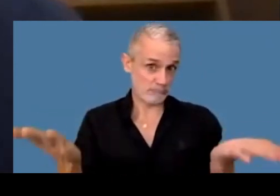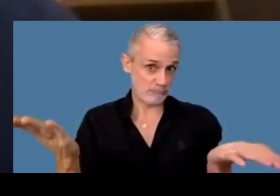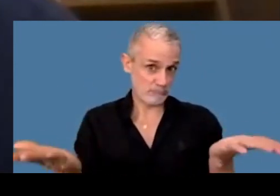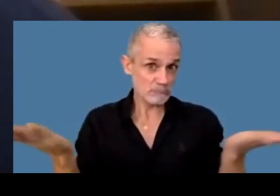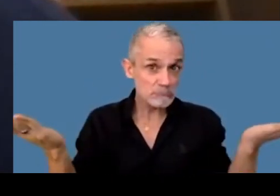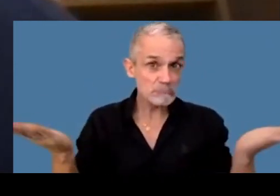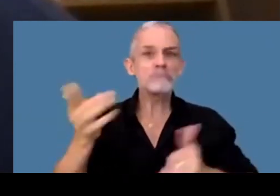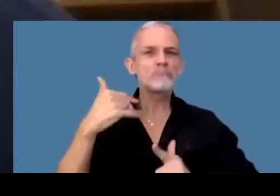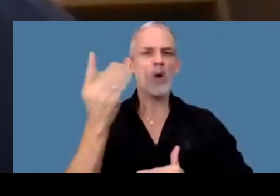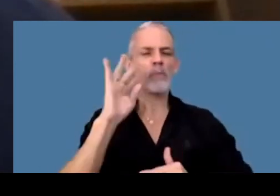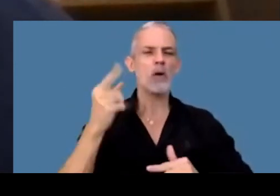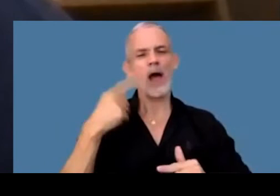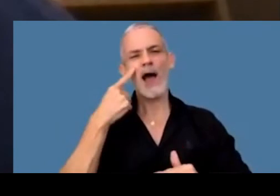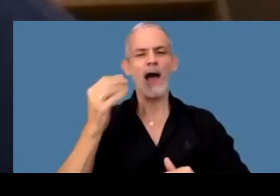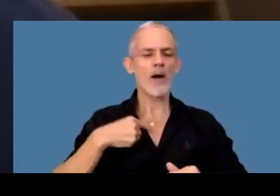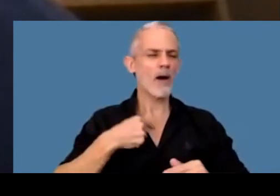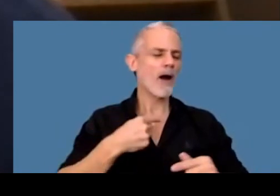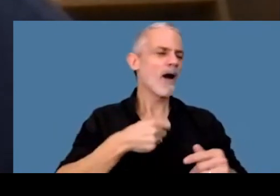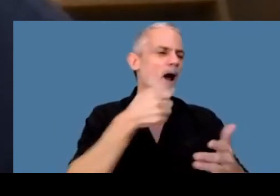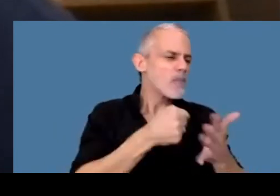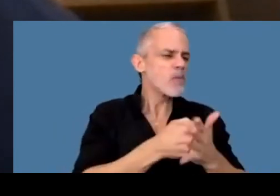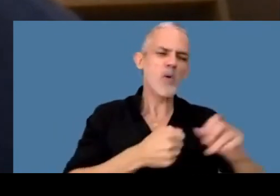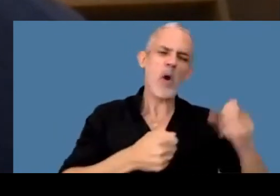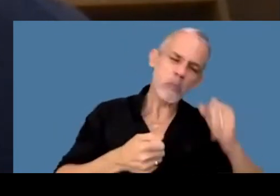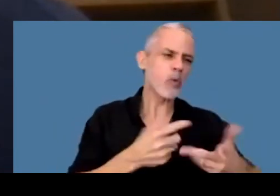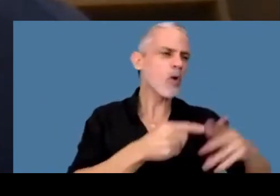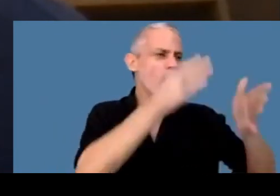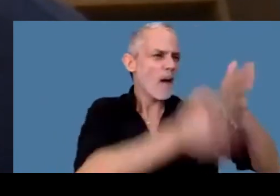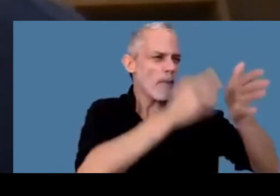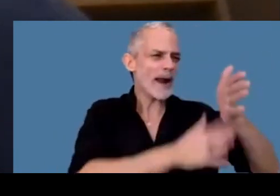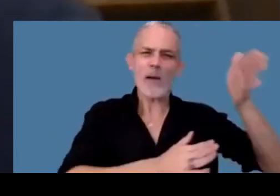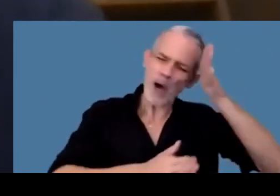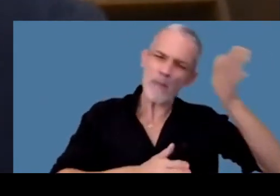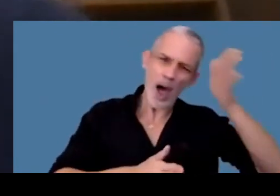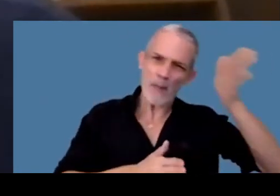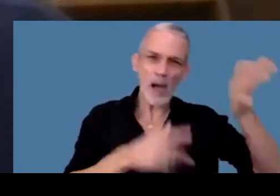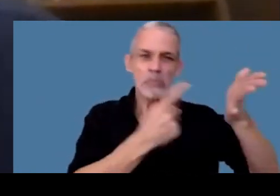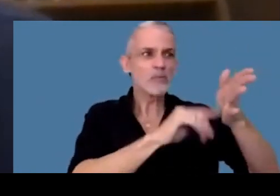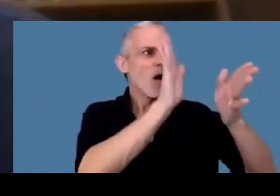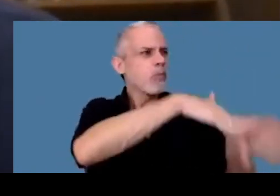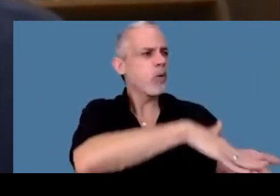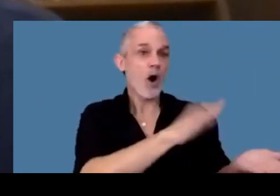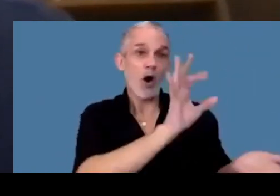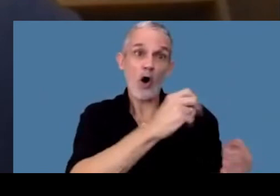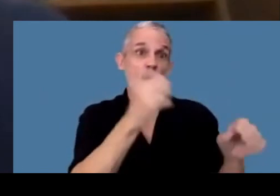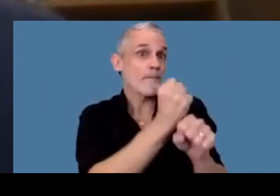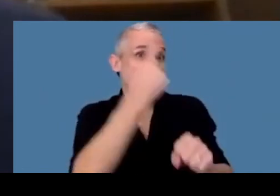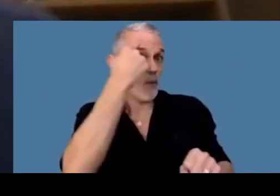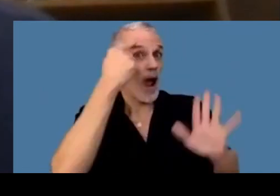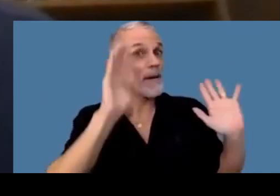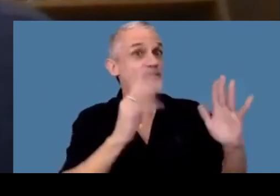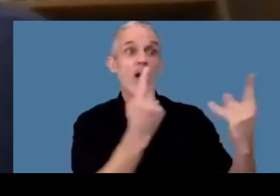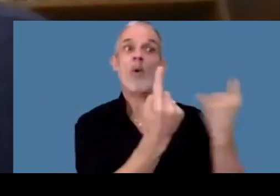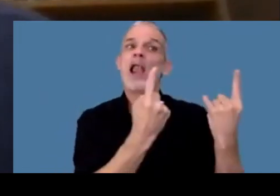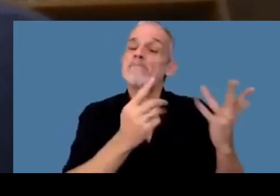puedo ir corriendo, darme la cabeza contra la pared y la tiro abajo, o capaz que me rompo la cabeza. Y puedo tener dos resultados distintos. Paso porque tenía